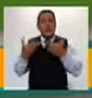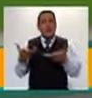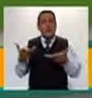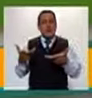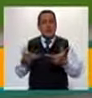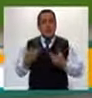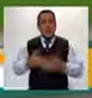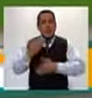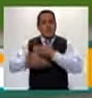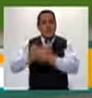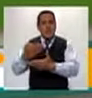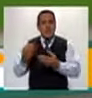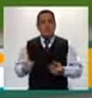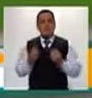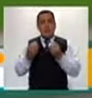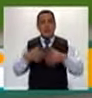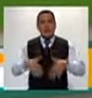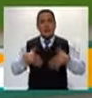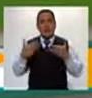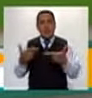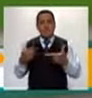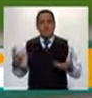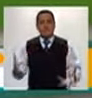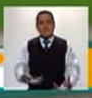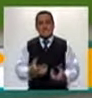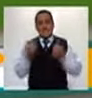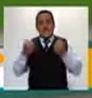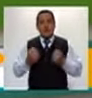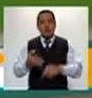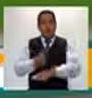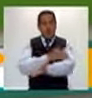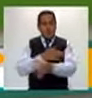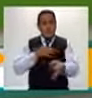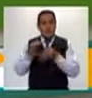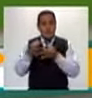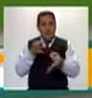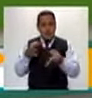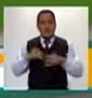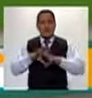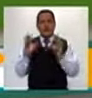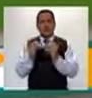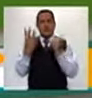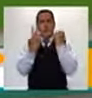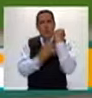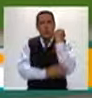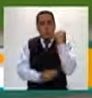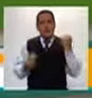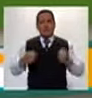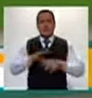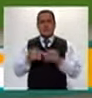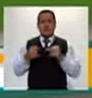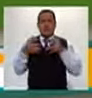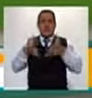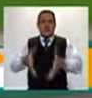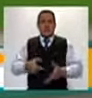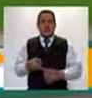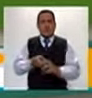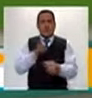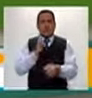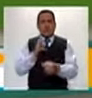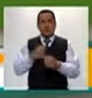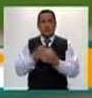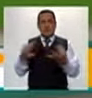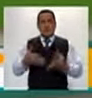avanzar para poder sacar como lo comentó anteriormente de la extrema pobreza de la bandola de la exclusión